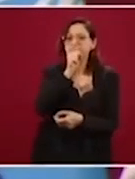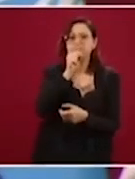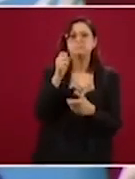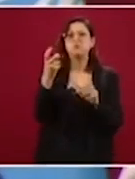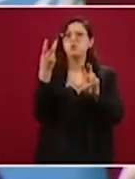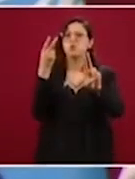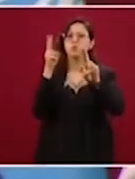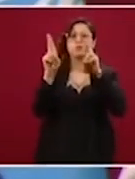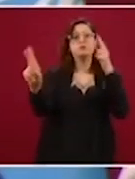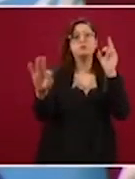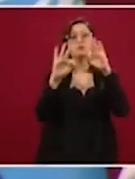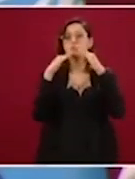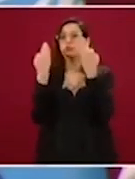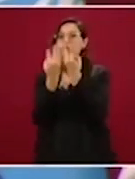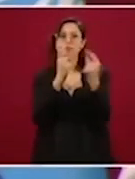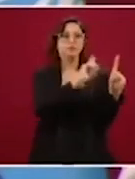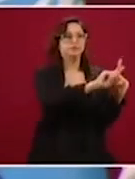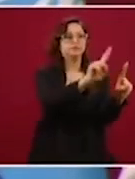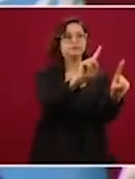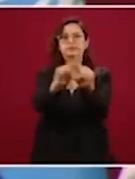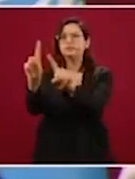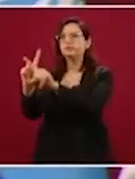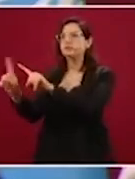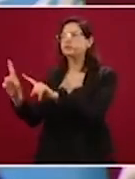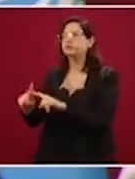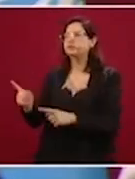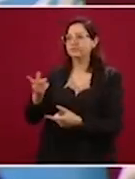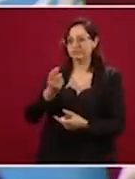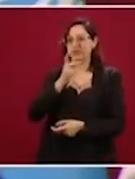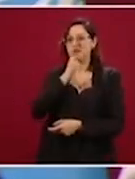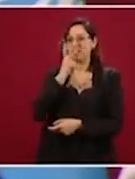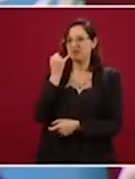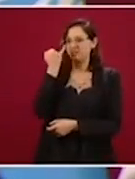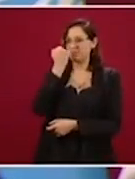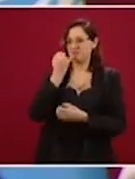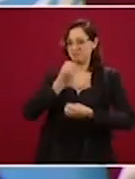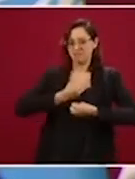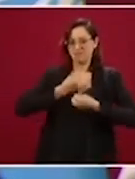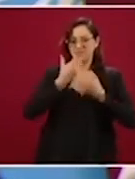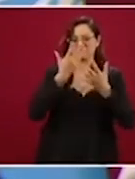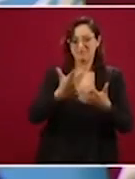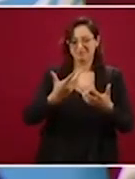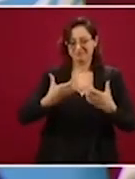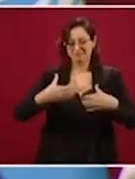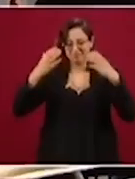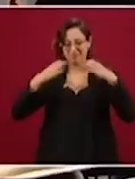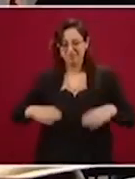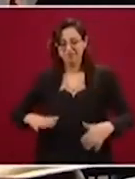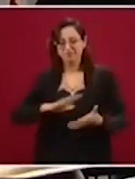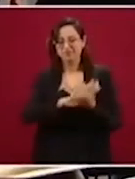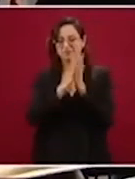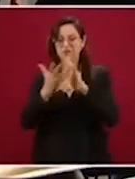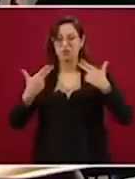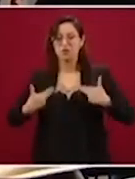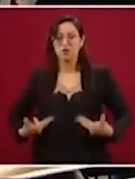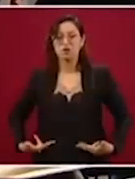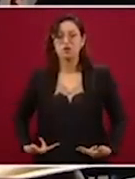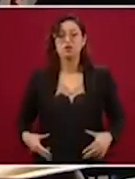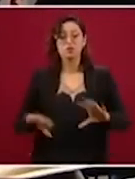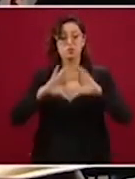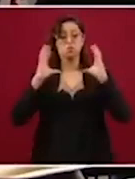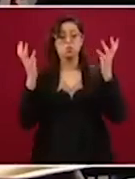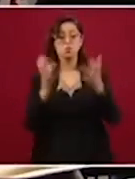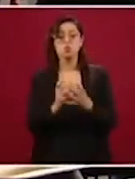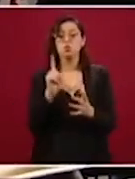ellas nos hicieron personas el diagnóstico de la unesco señala que de las siete mil lenguas que existen en el